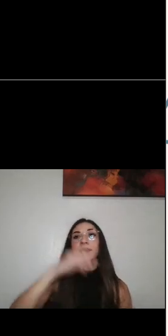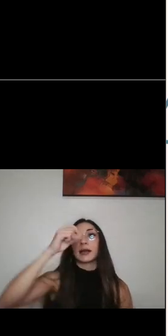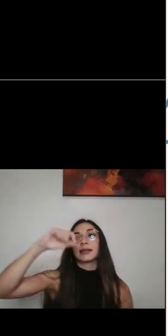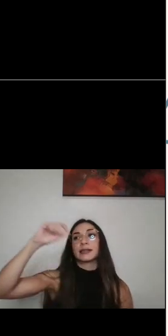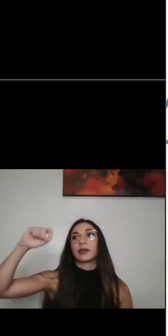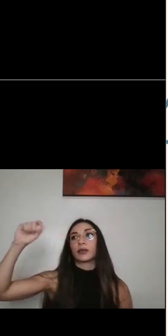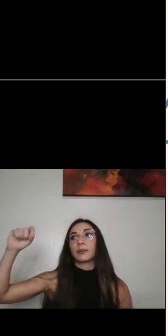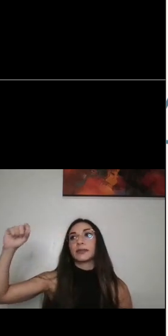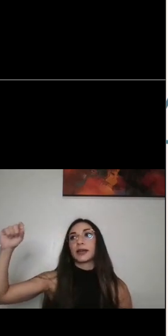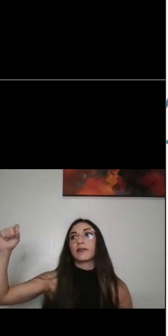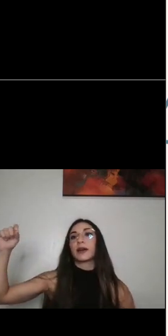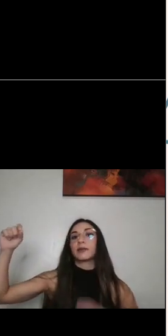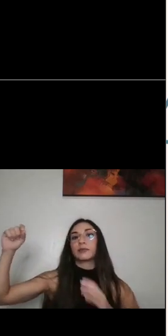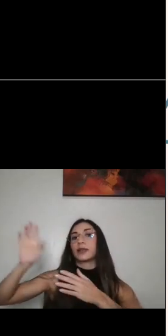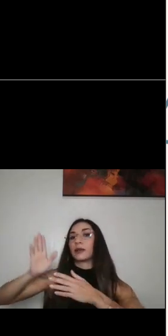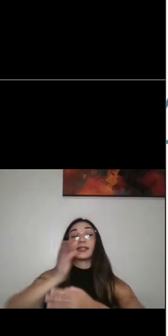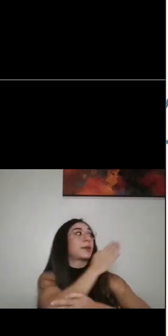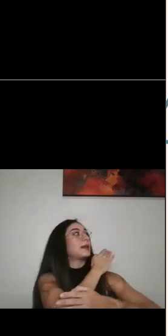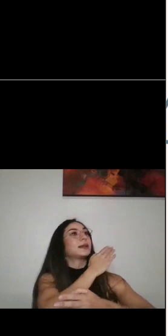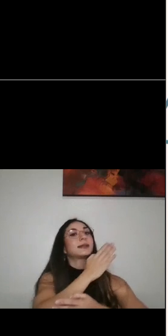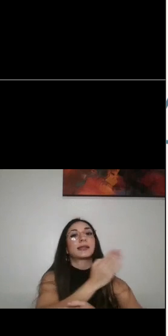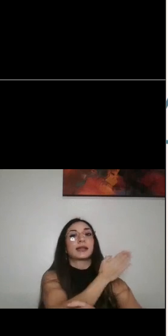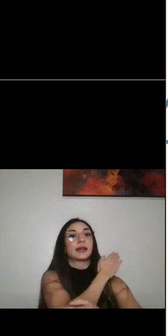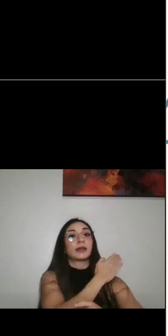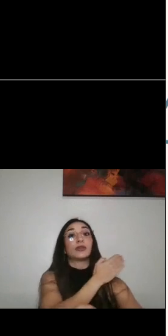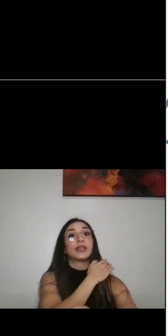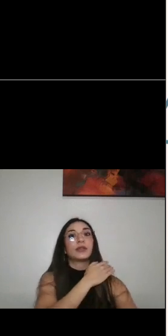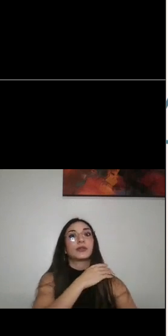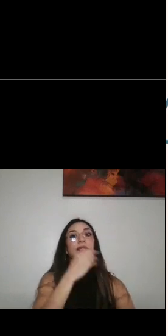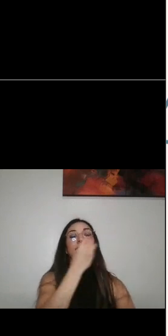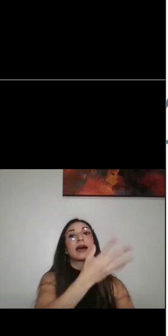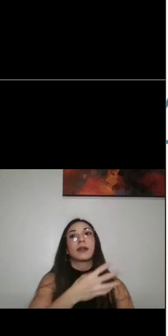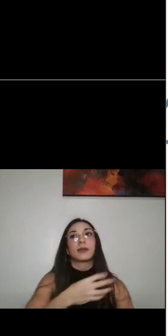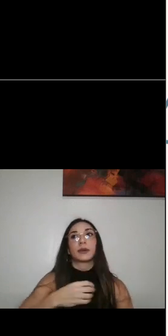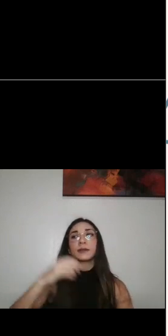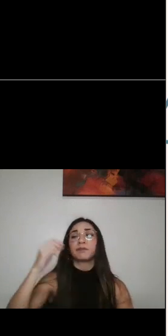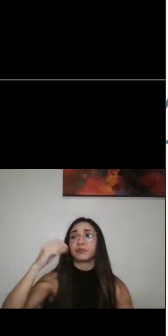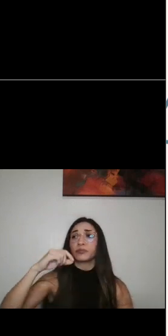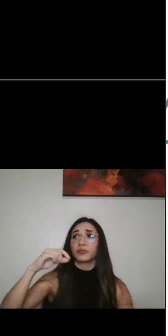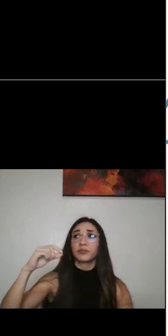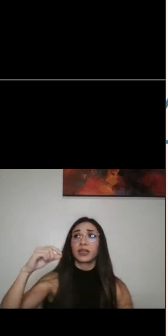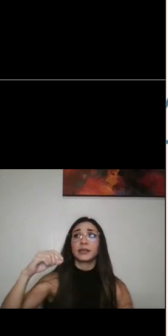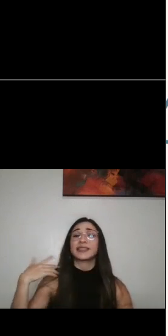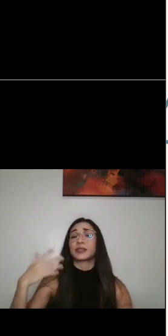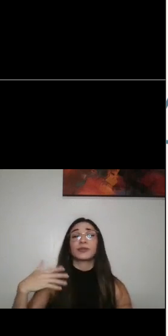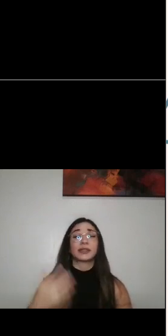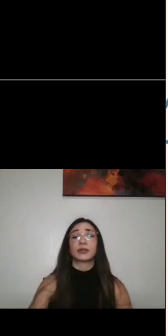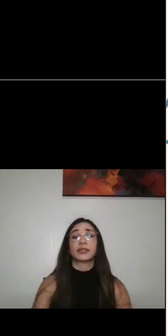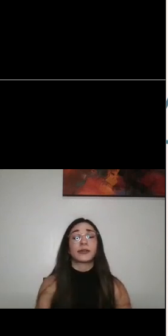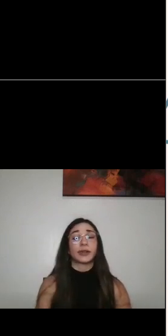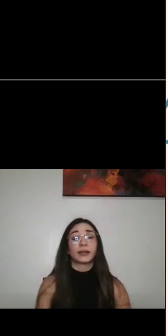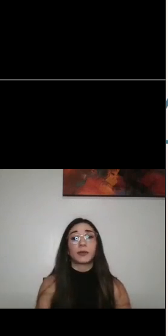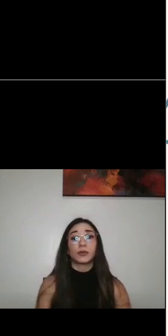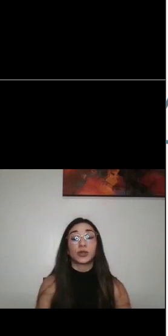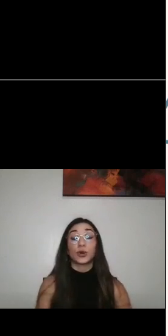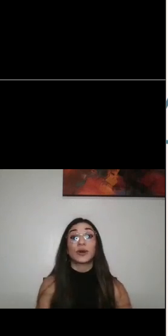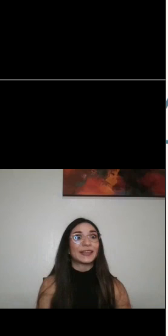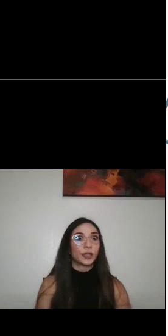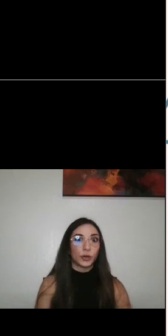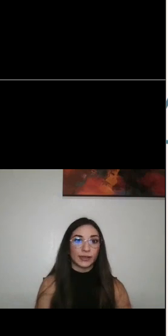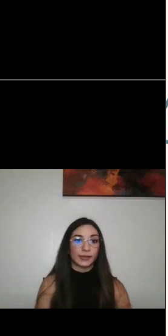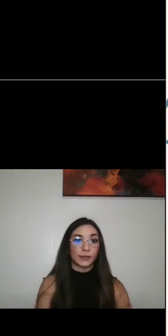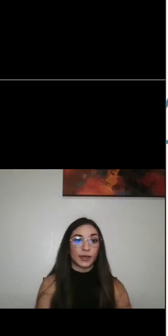están escribiendo en la pizarra de espaldas hacia los niños y hablan, ¿verdad? Entonces eso les afecta mucho